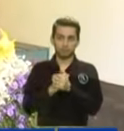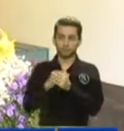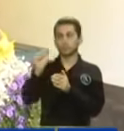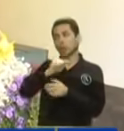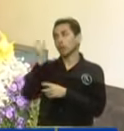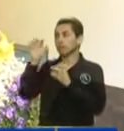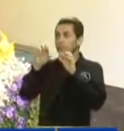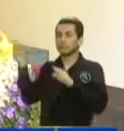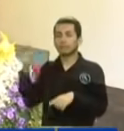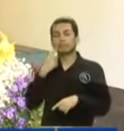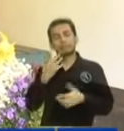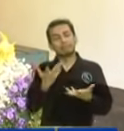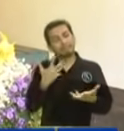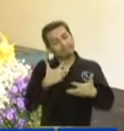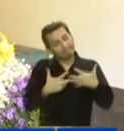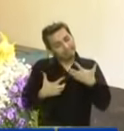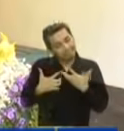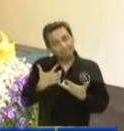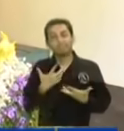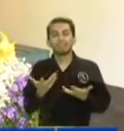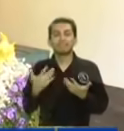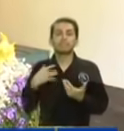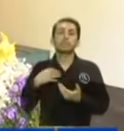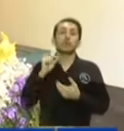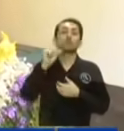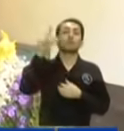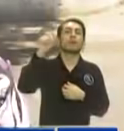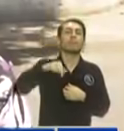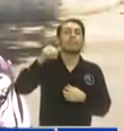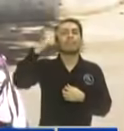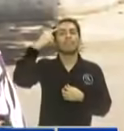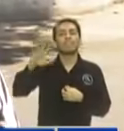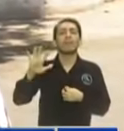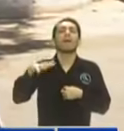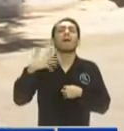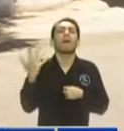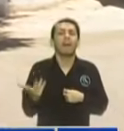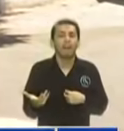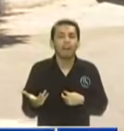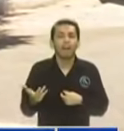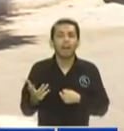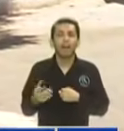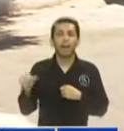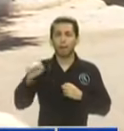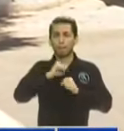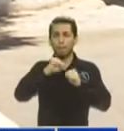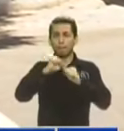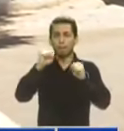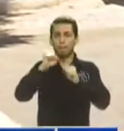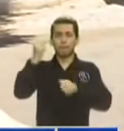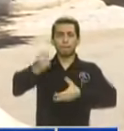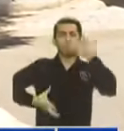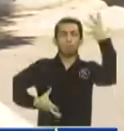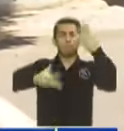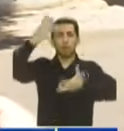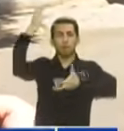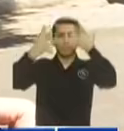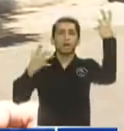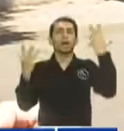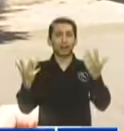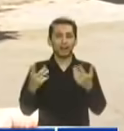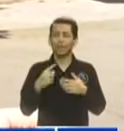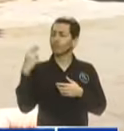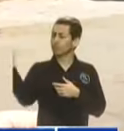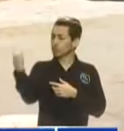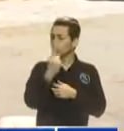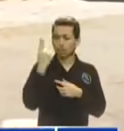sentimiento porque estamos acostumbradas a que por este día esto es truena, porque no solo nosotros, todos los